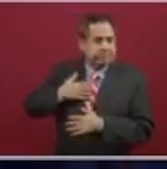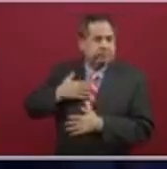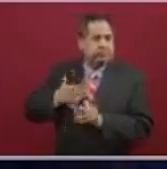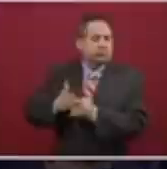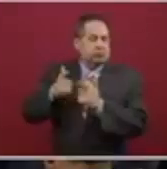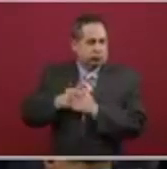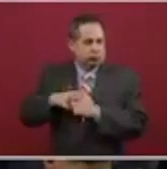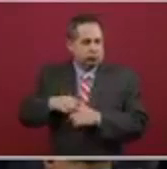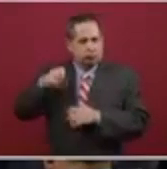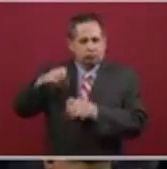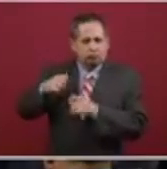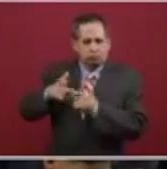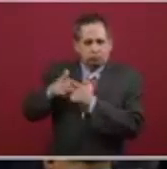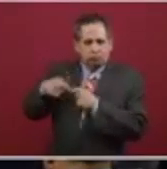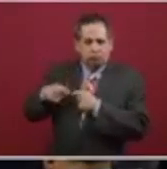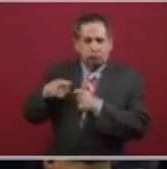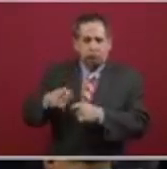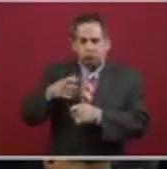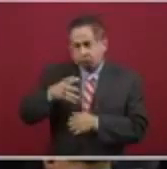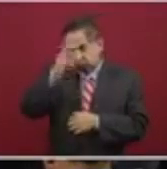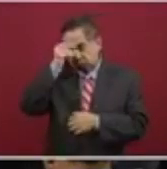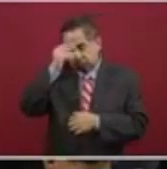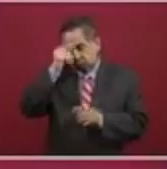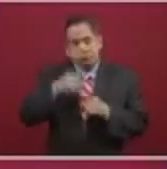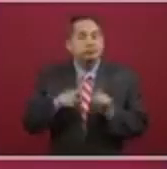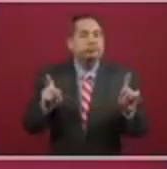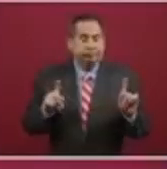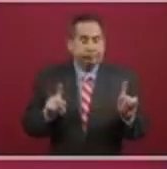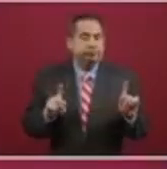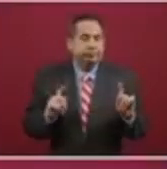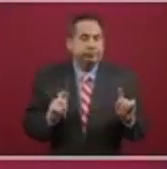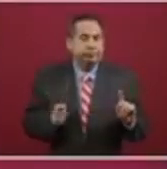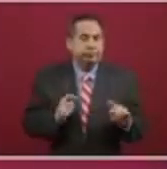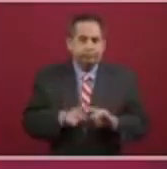tenía una formación distinta.